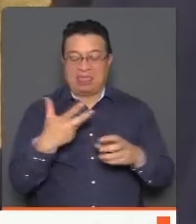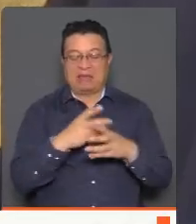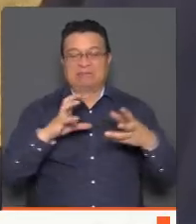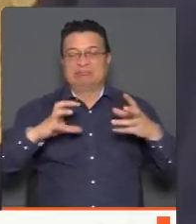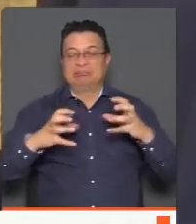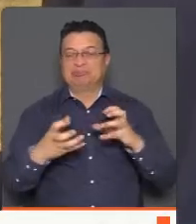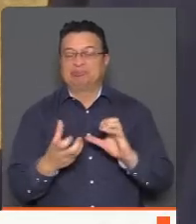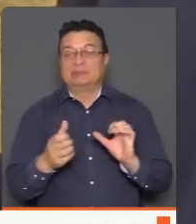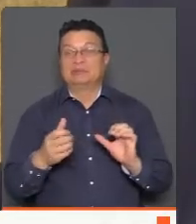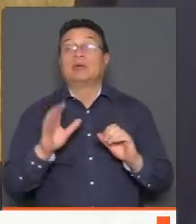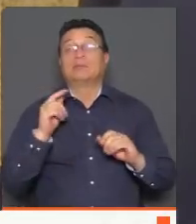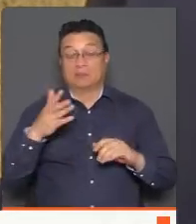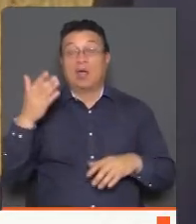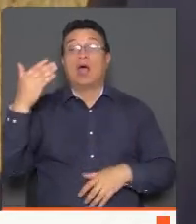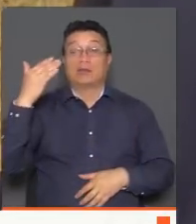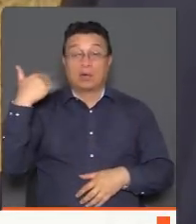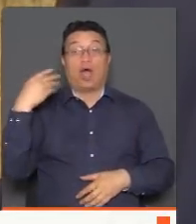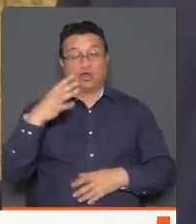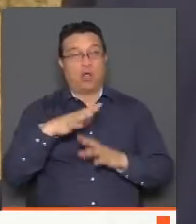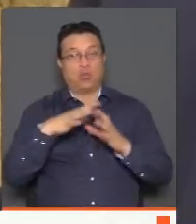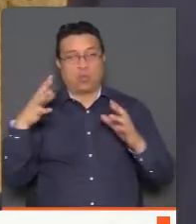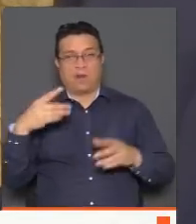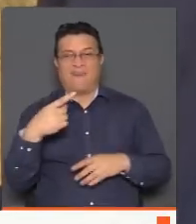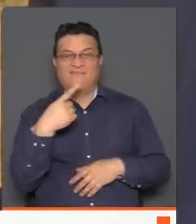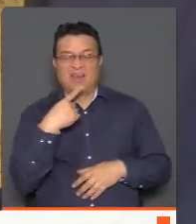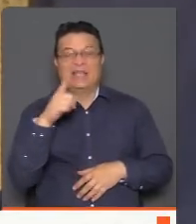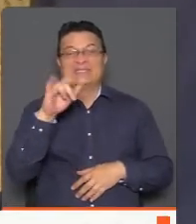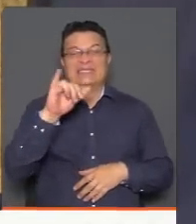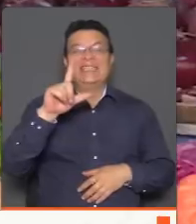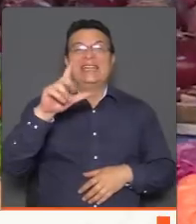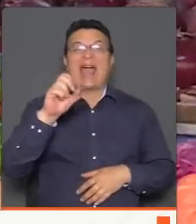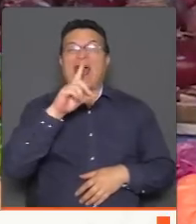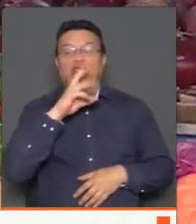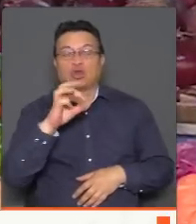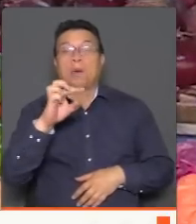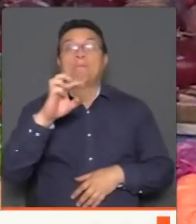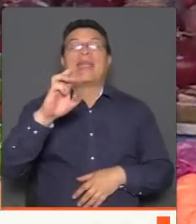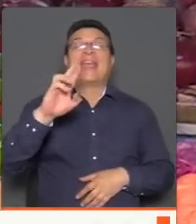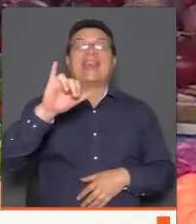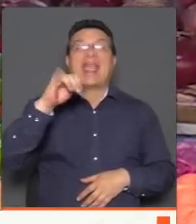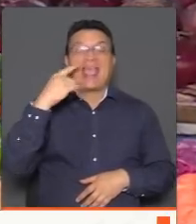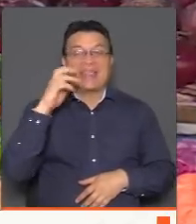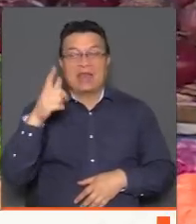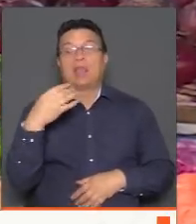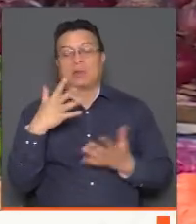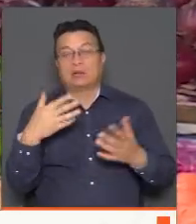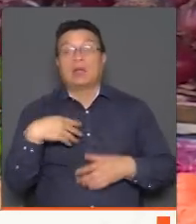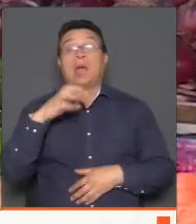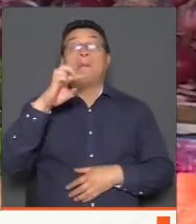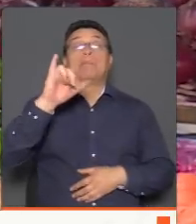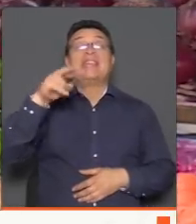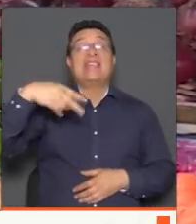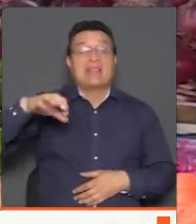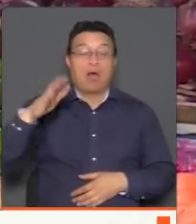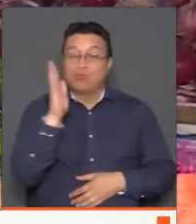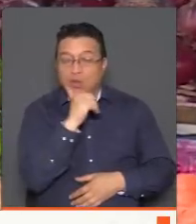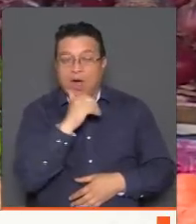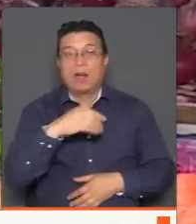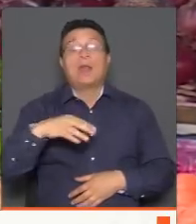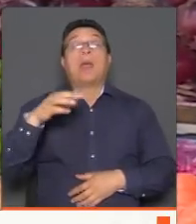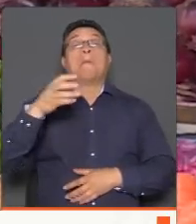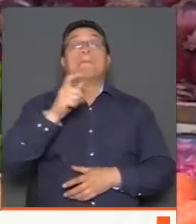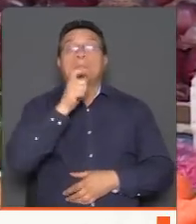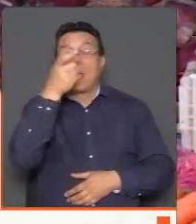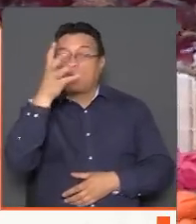sí. Y un tiempo también, pues, estuvo súper feo el cilantro, el perejil, quemado. No está llegando piña, no está llegando plátano, no está llegando melones,